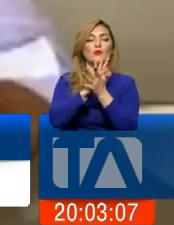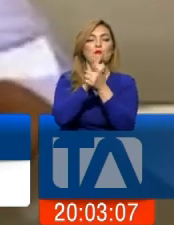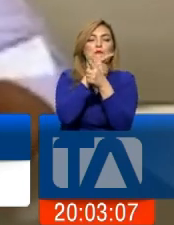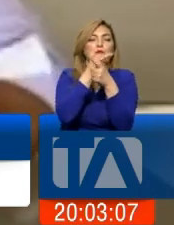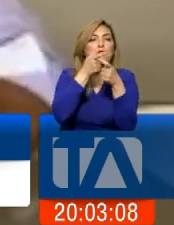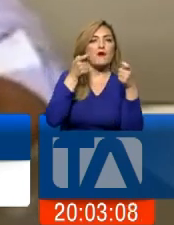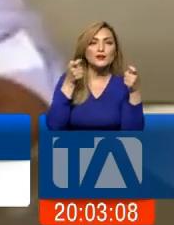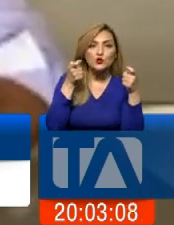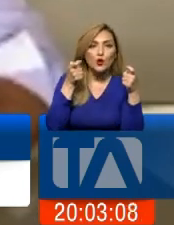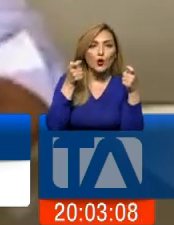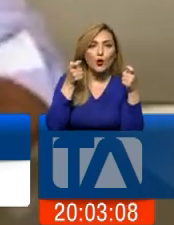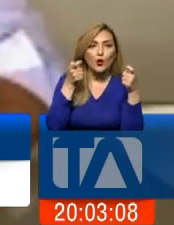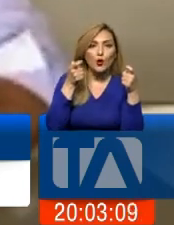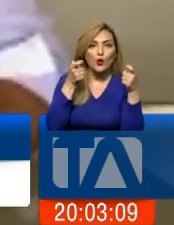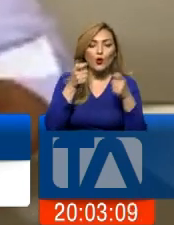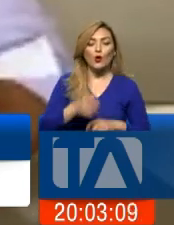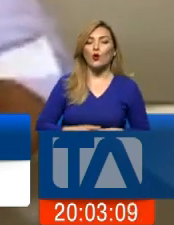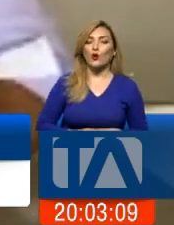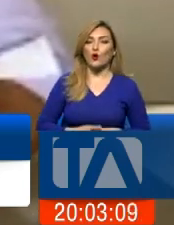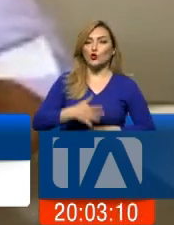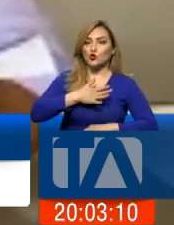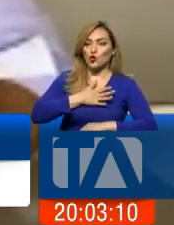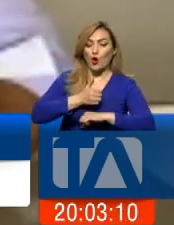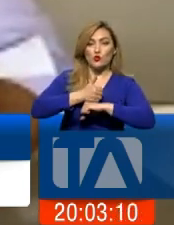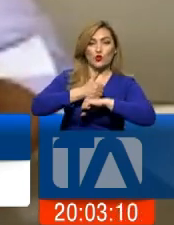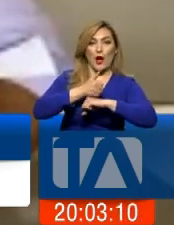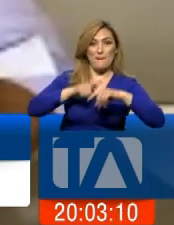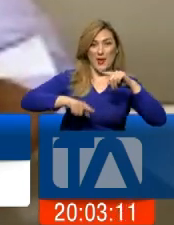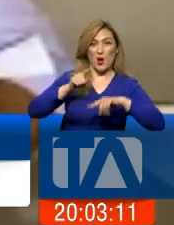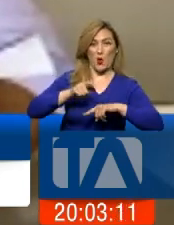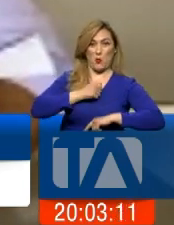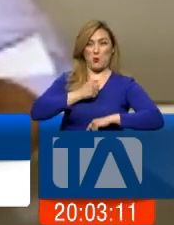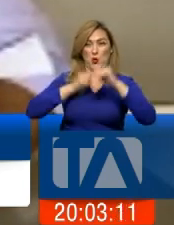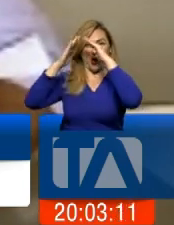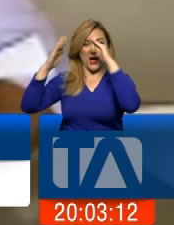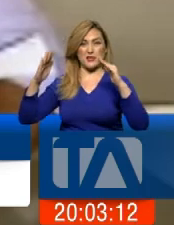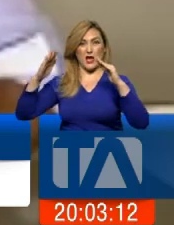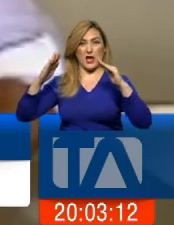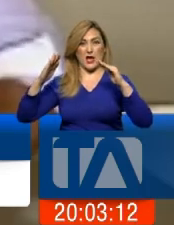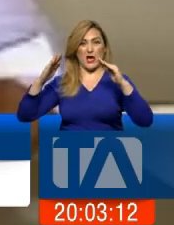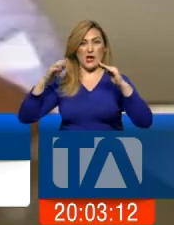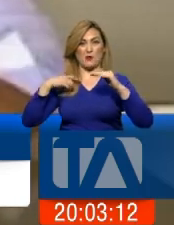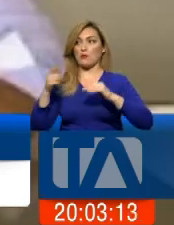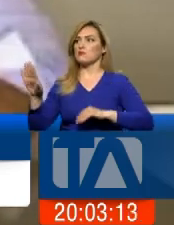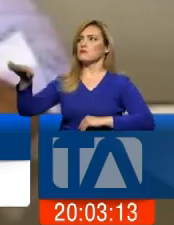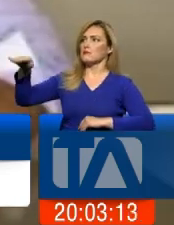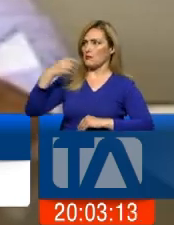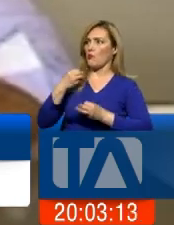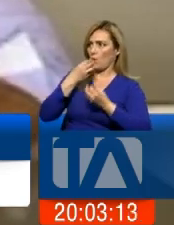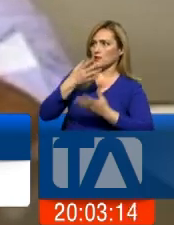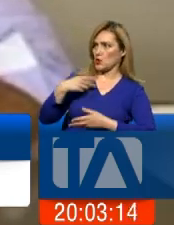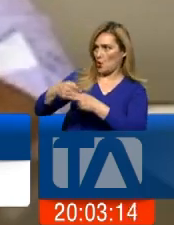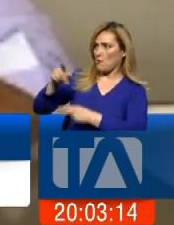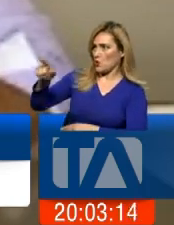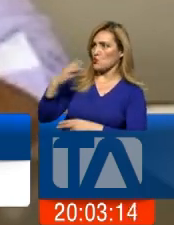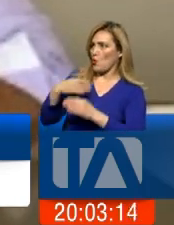falso, y no tengo autorización de mis amigos para decir que he estado en sus